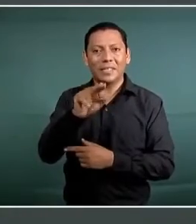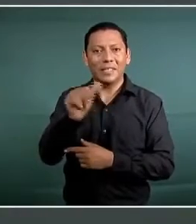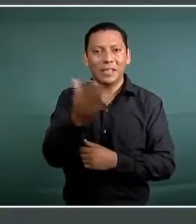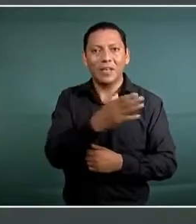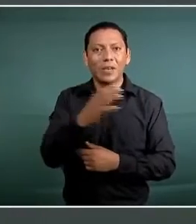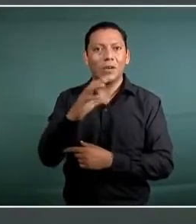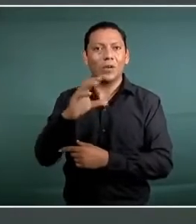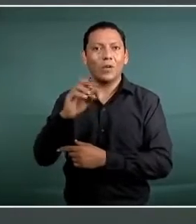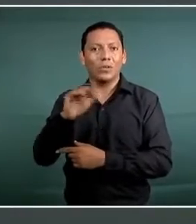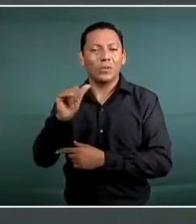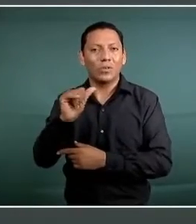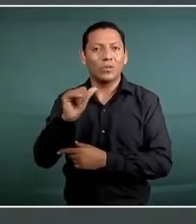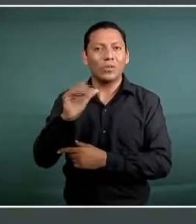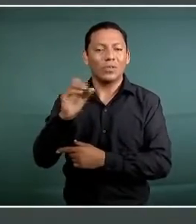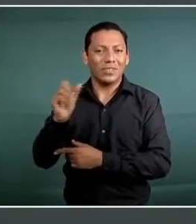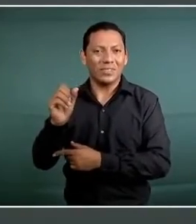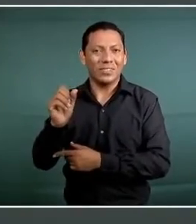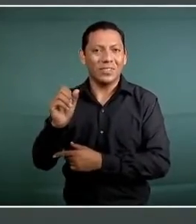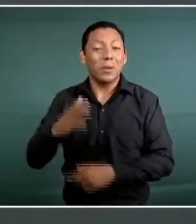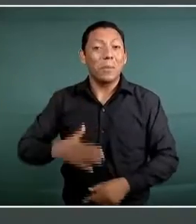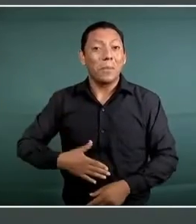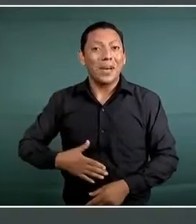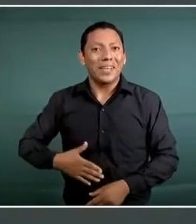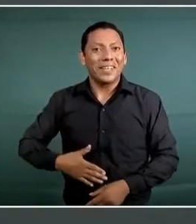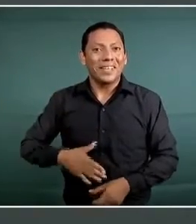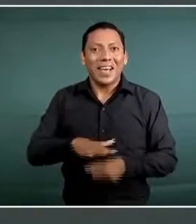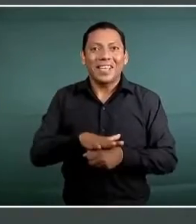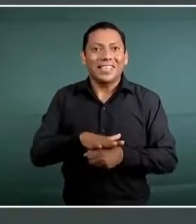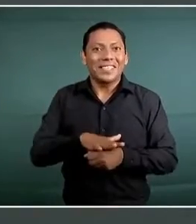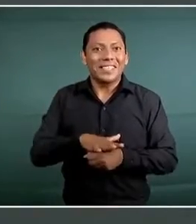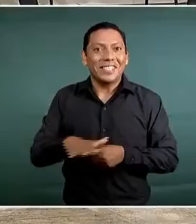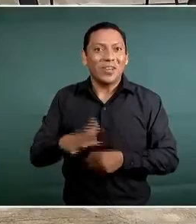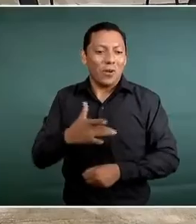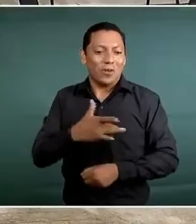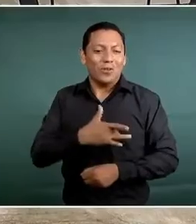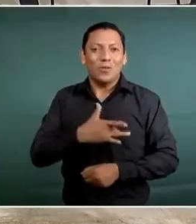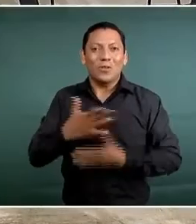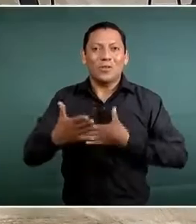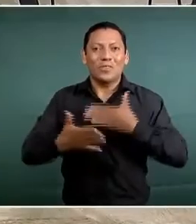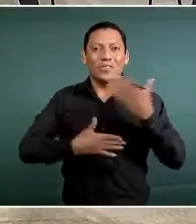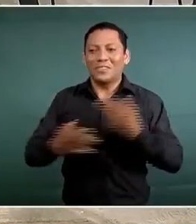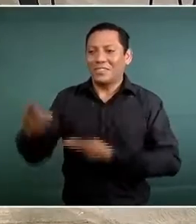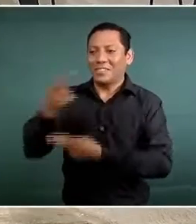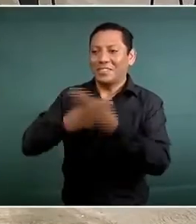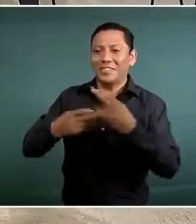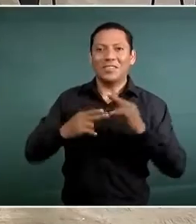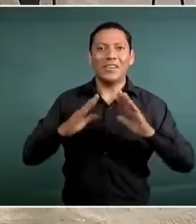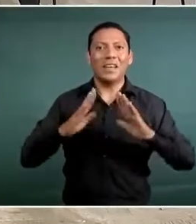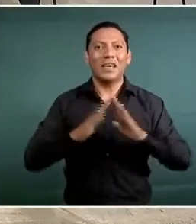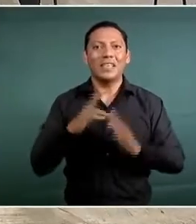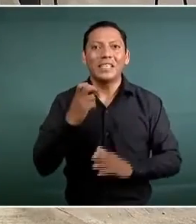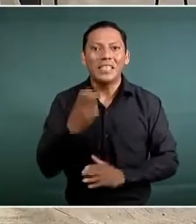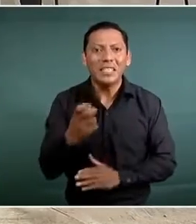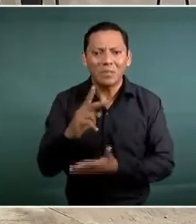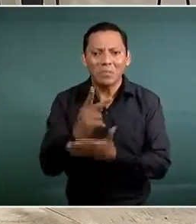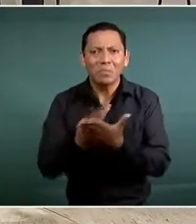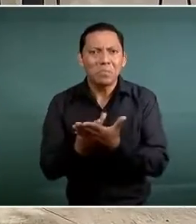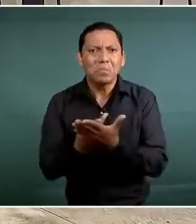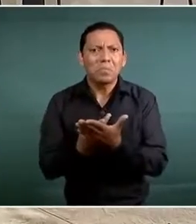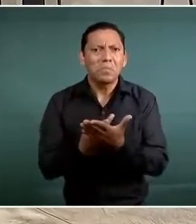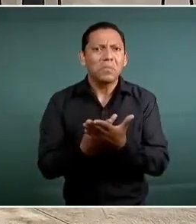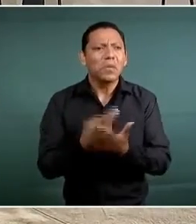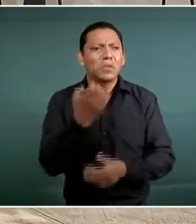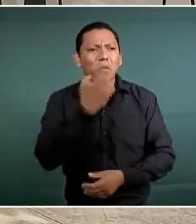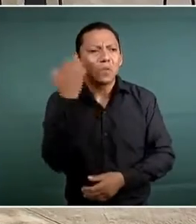contento de regreso a casa. Y en ese programa no solamente les damos desayunos escolares a los niños,